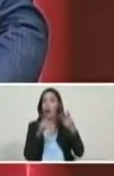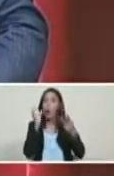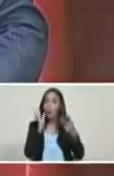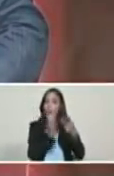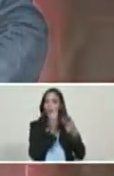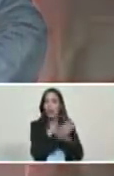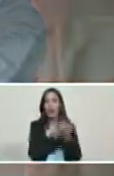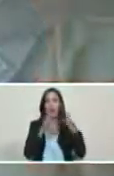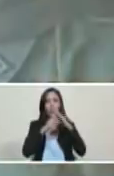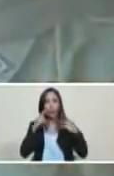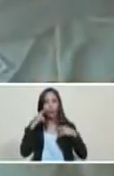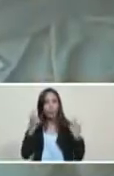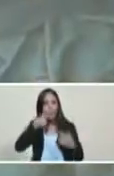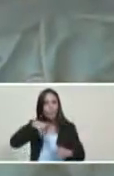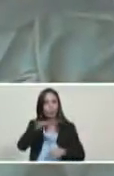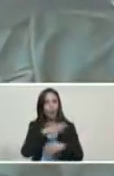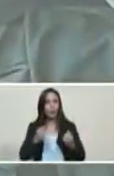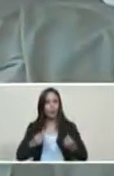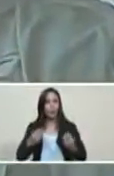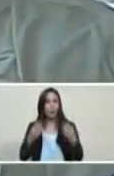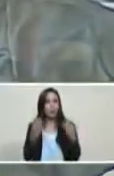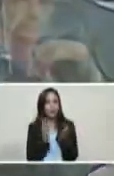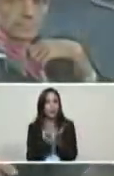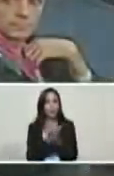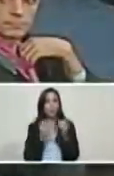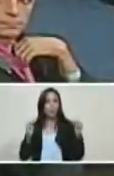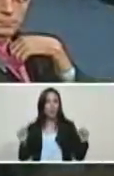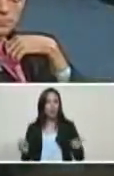acción, pueblo vivo en combate.